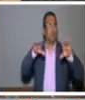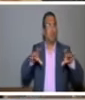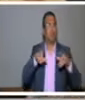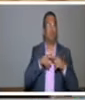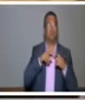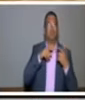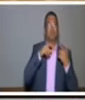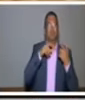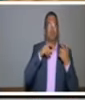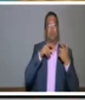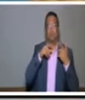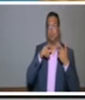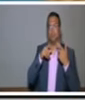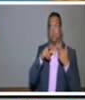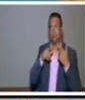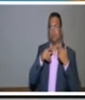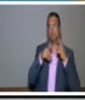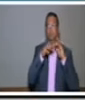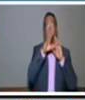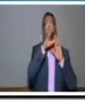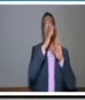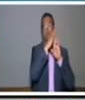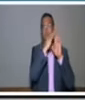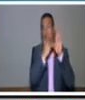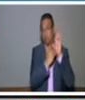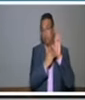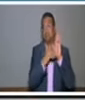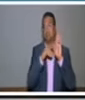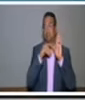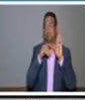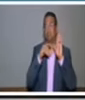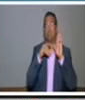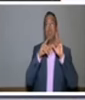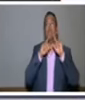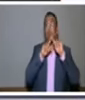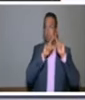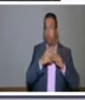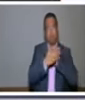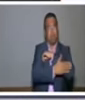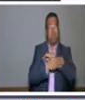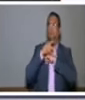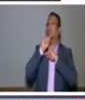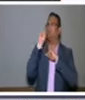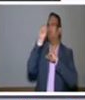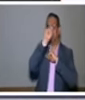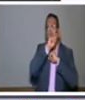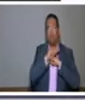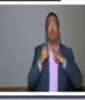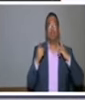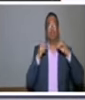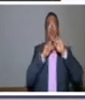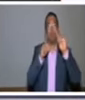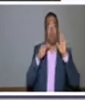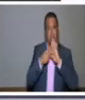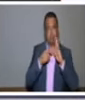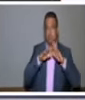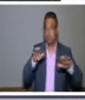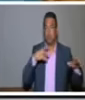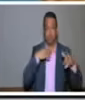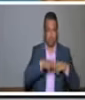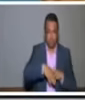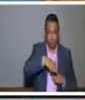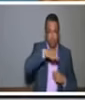Zelanda, incluyen la conservación de los recursos naturales dentro del currículo escolar, lo integran con otras áreas de aprendizaje, para que los niños desde pequeños